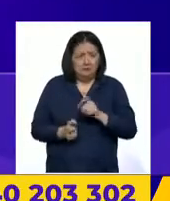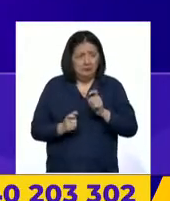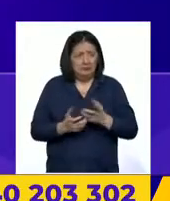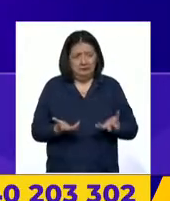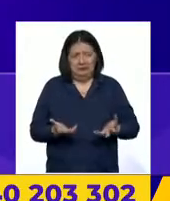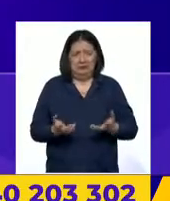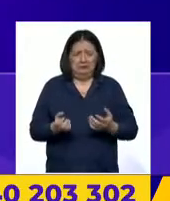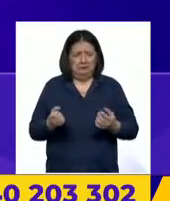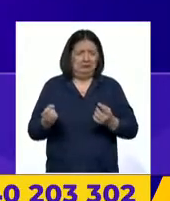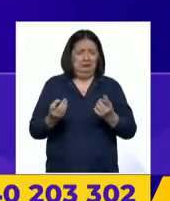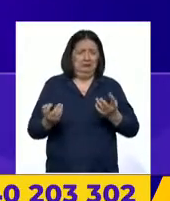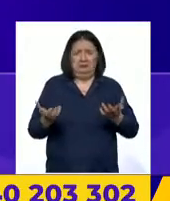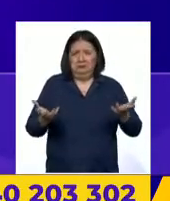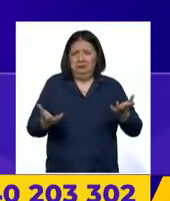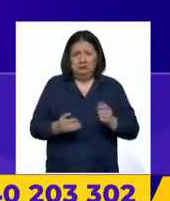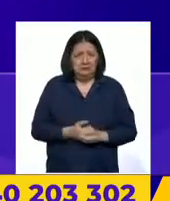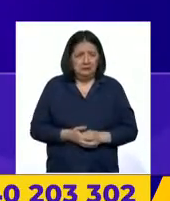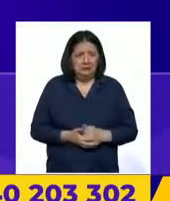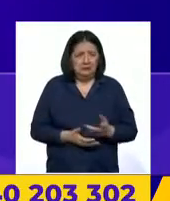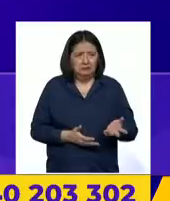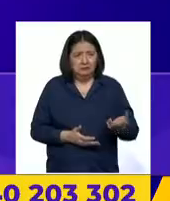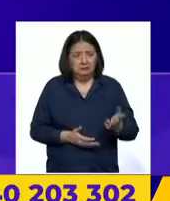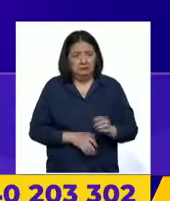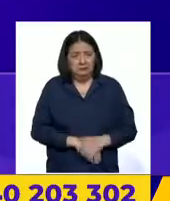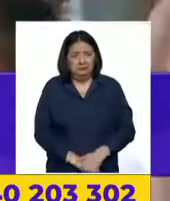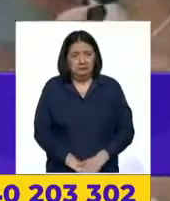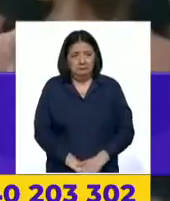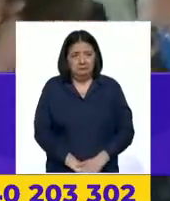nos tratan como cualquier cosa, así es.